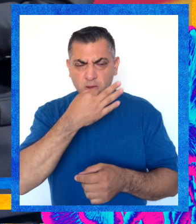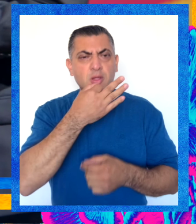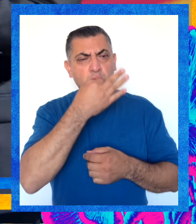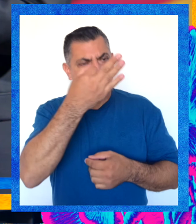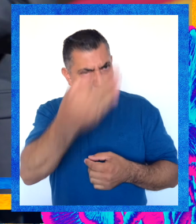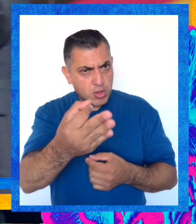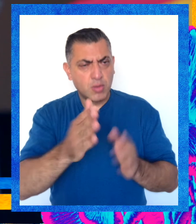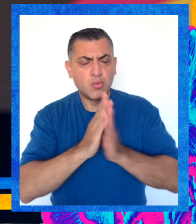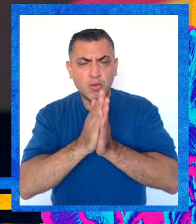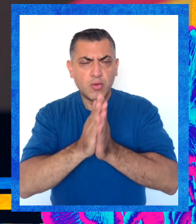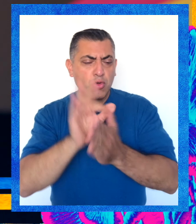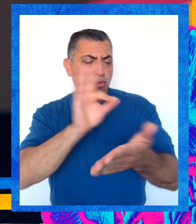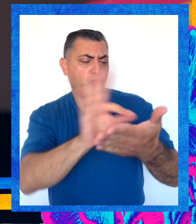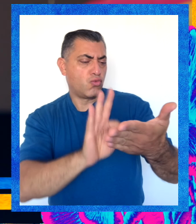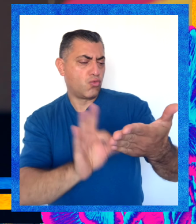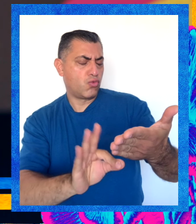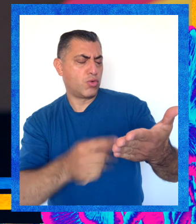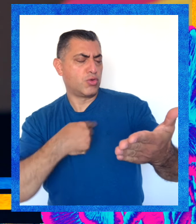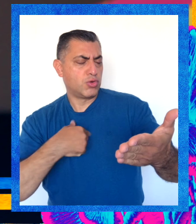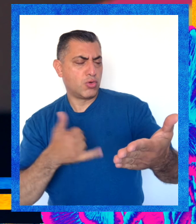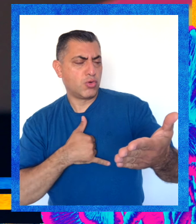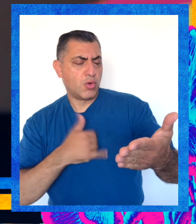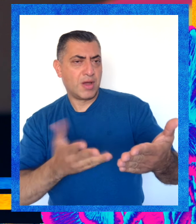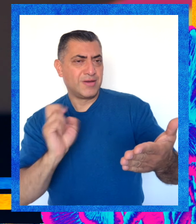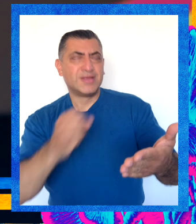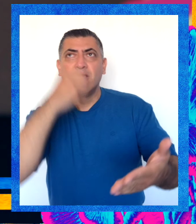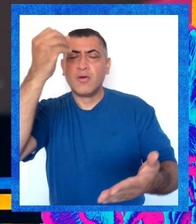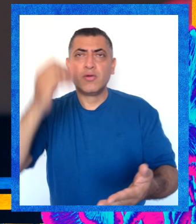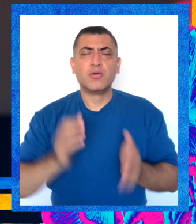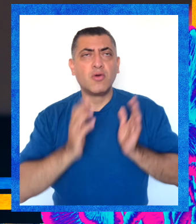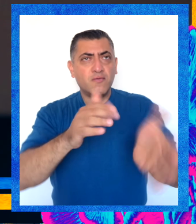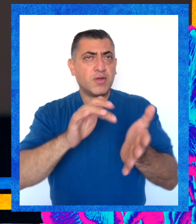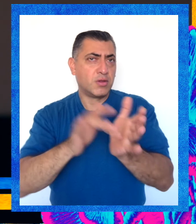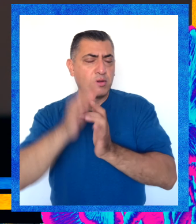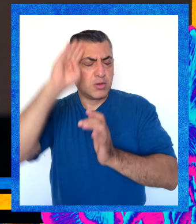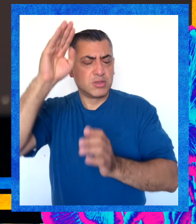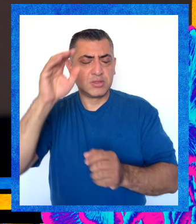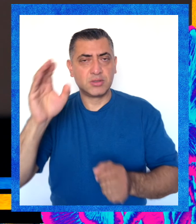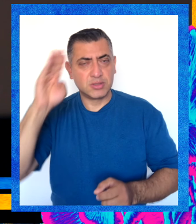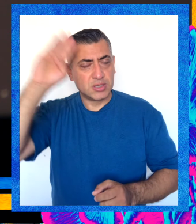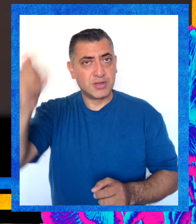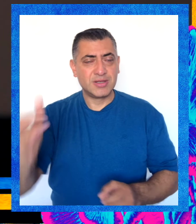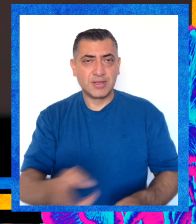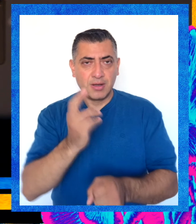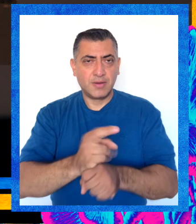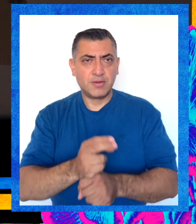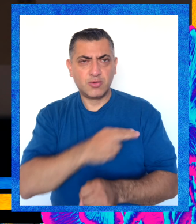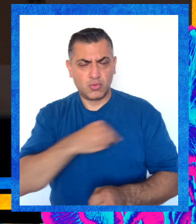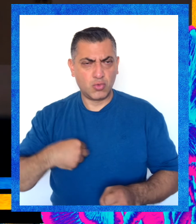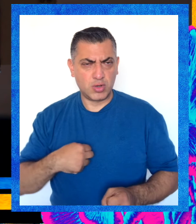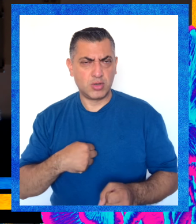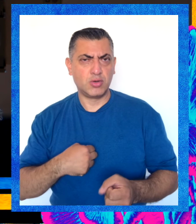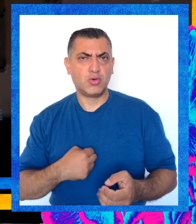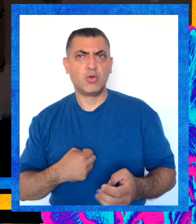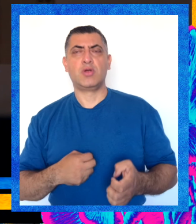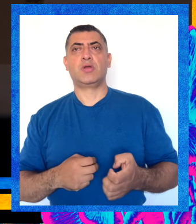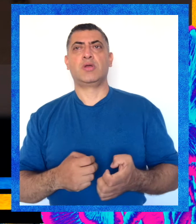ya sea que si estás en tu casa pongas ahí en el chat yo hice esta oración confiando en cristo con mi señor y mi salvador nuestros equipos van a ser